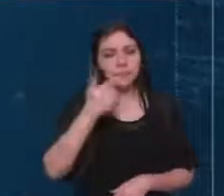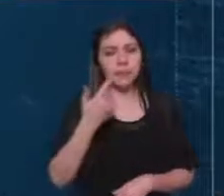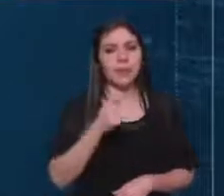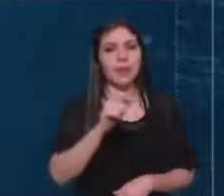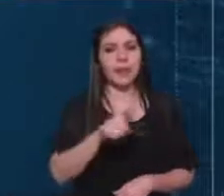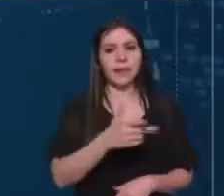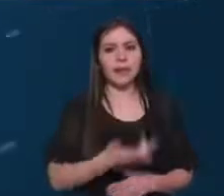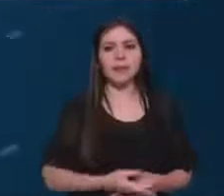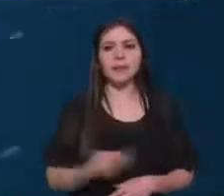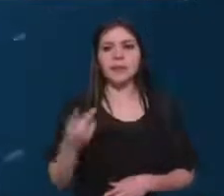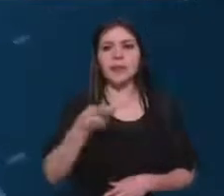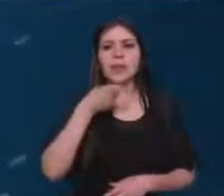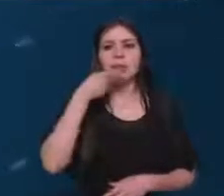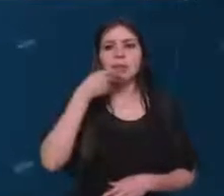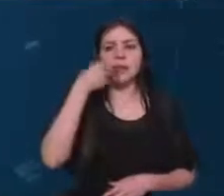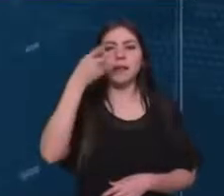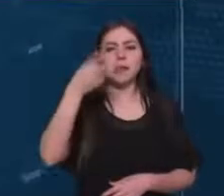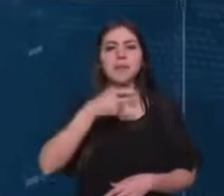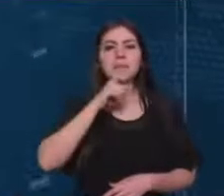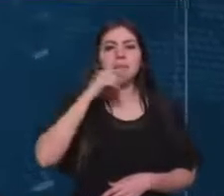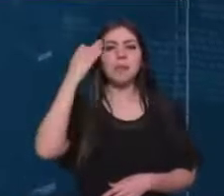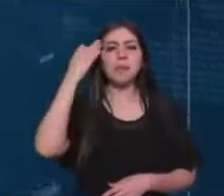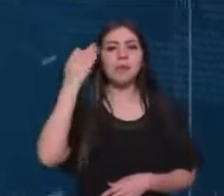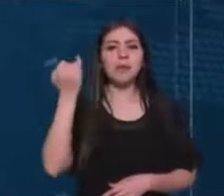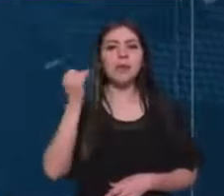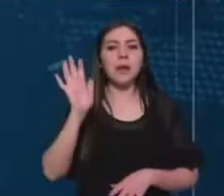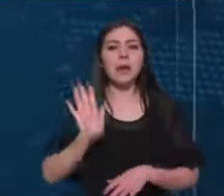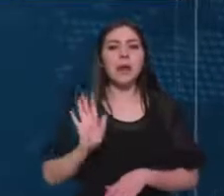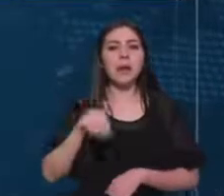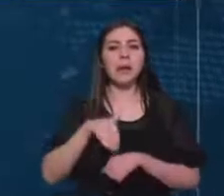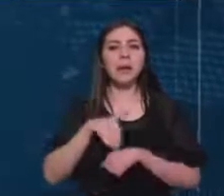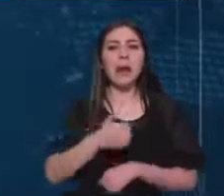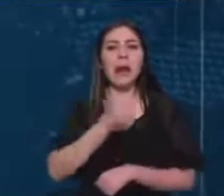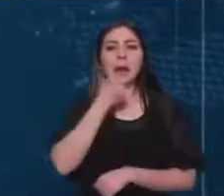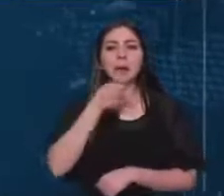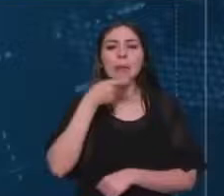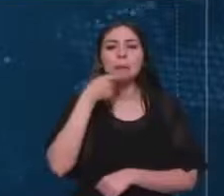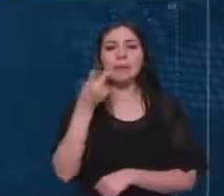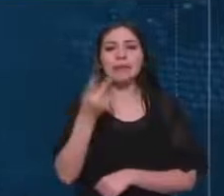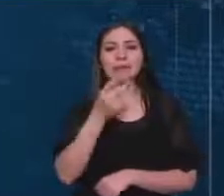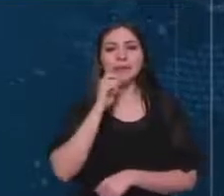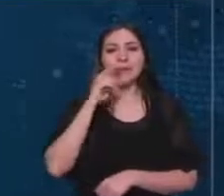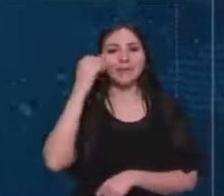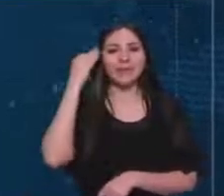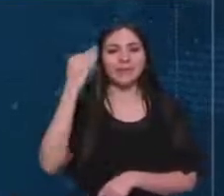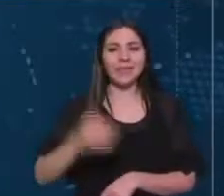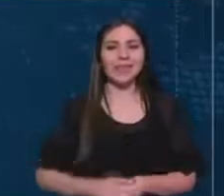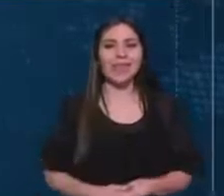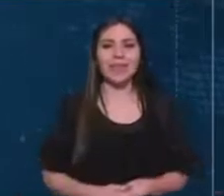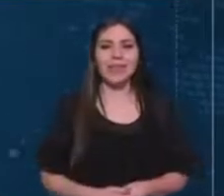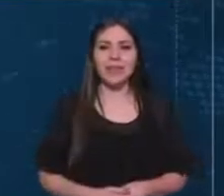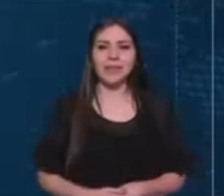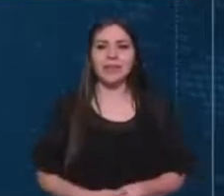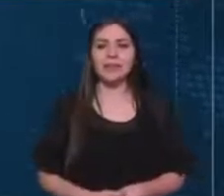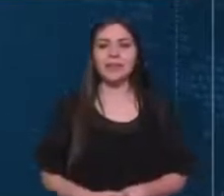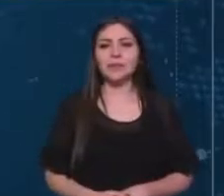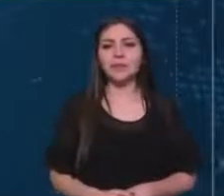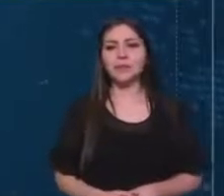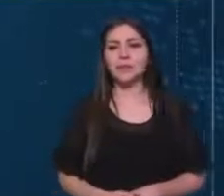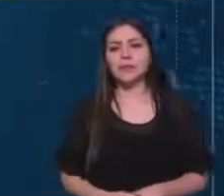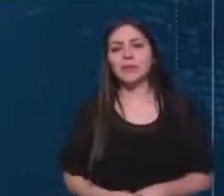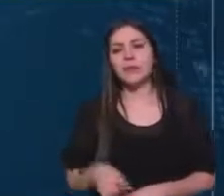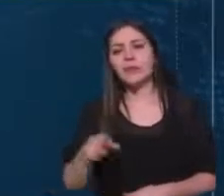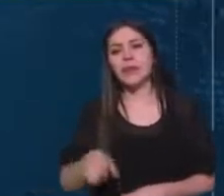dos al mismo tiempo, como alumnos. Sí. Mario, comenzamos contigo. De entrada, pues una guerra con respecto a